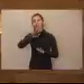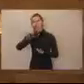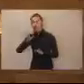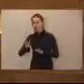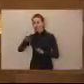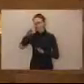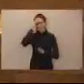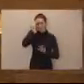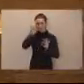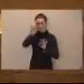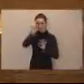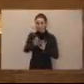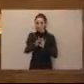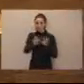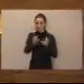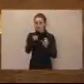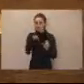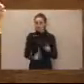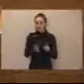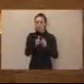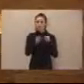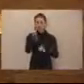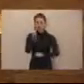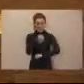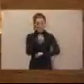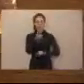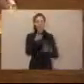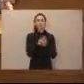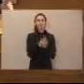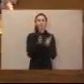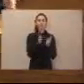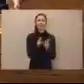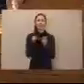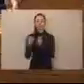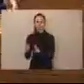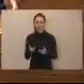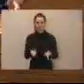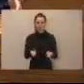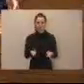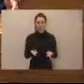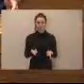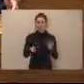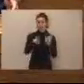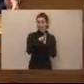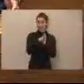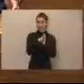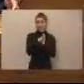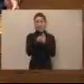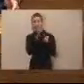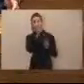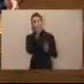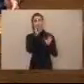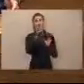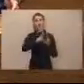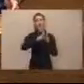es, por ciento de la paga extraordinaria, porque esto va por trozos, O sea, se dio un trozo ilegal, por otra parte, por haberse